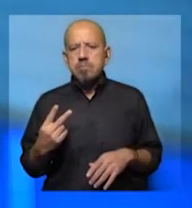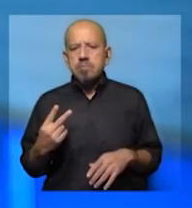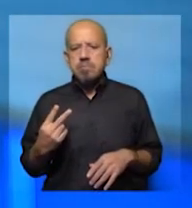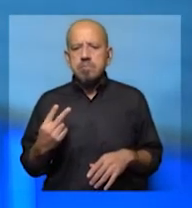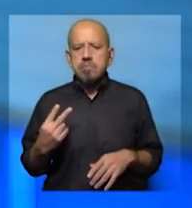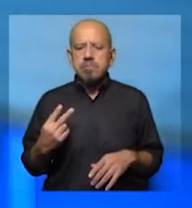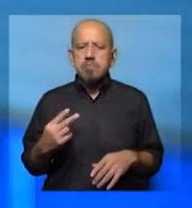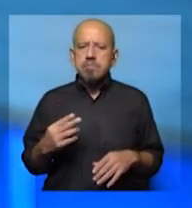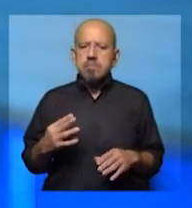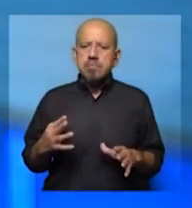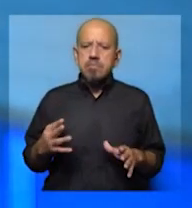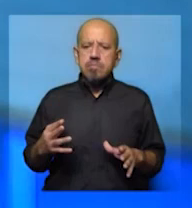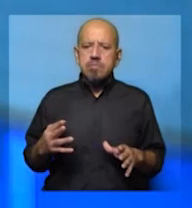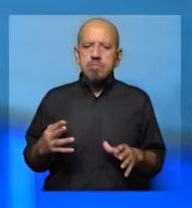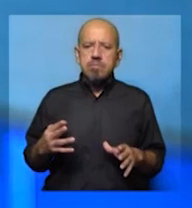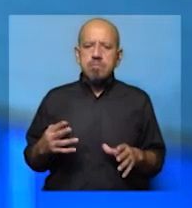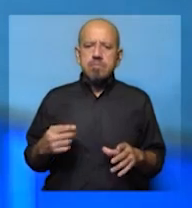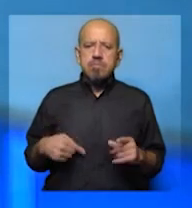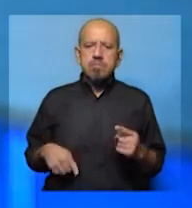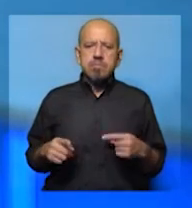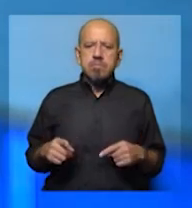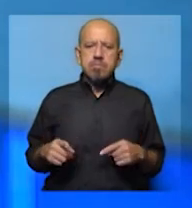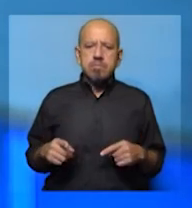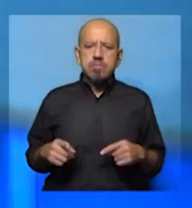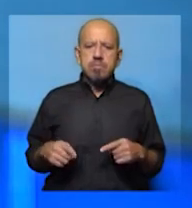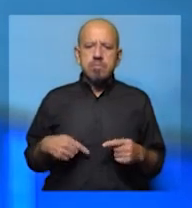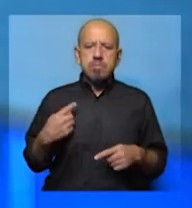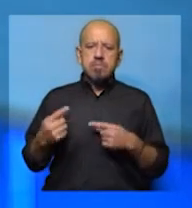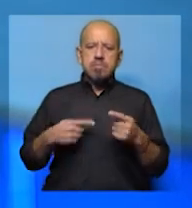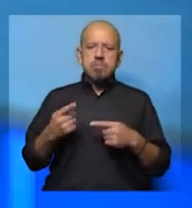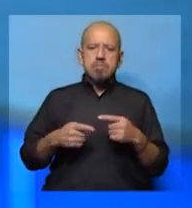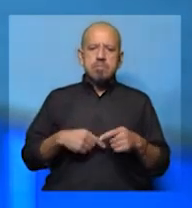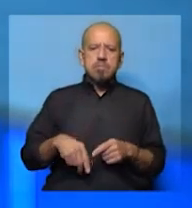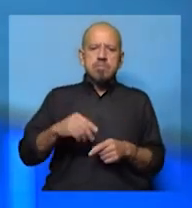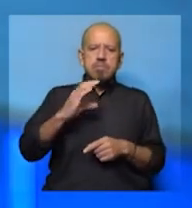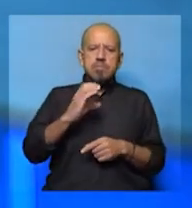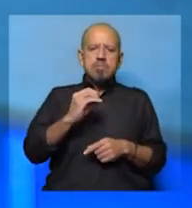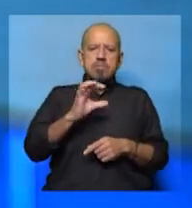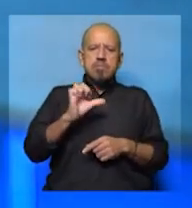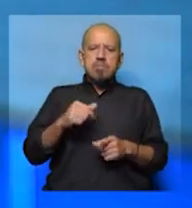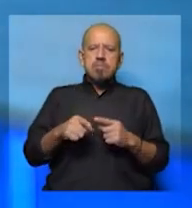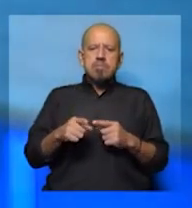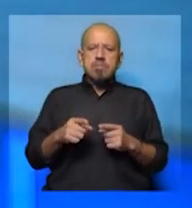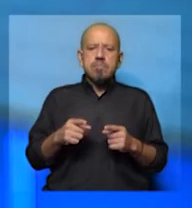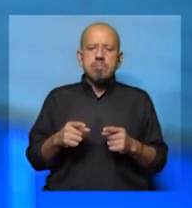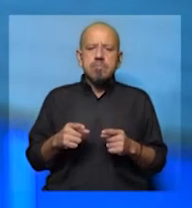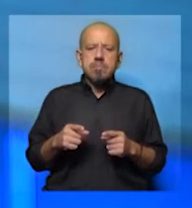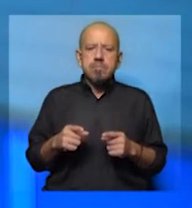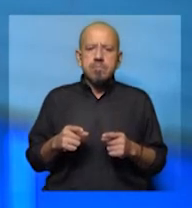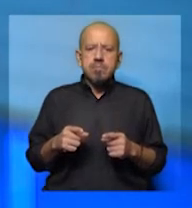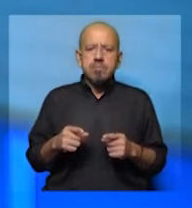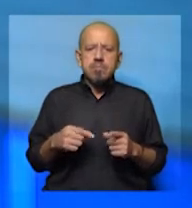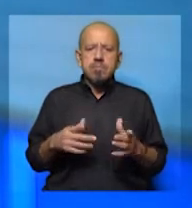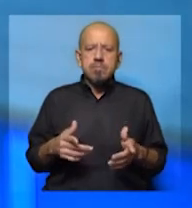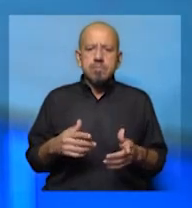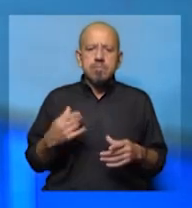conocimiento a ver la trayectoria de Carolina cose Carolina cose